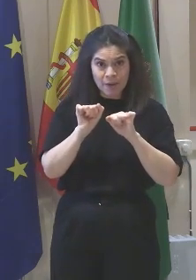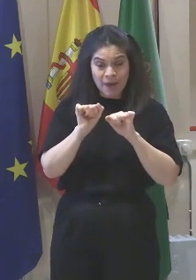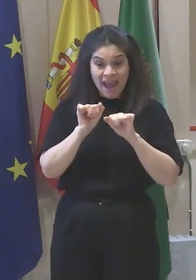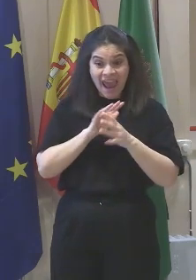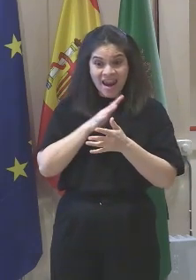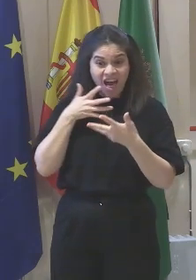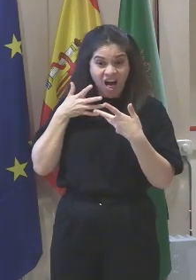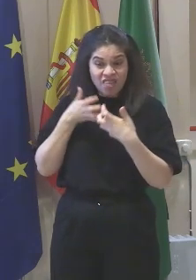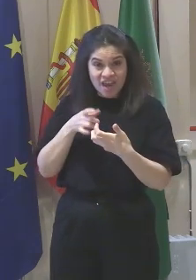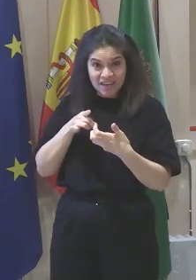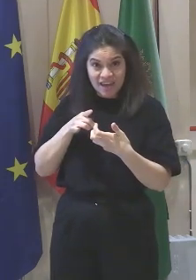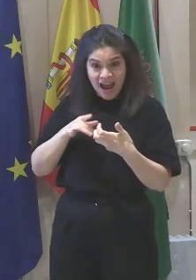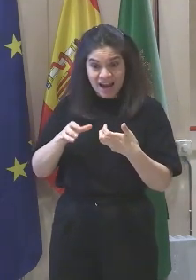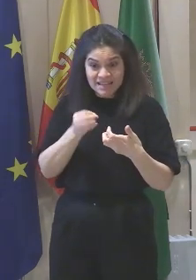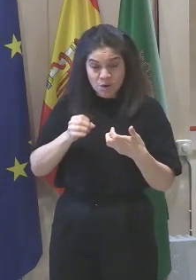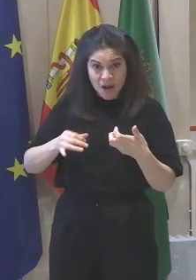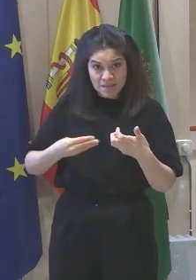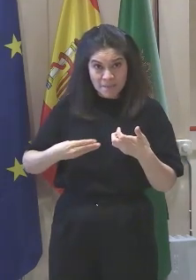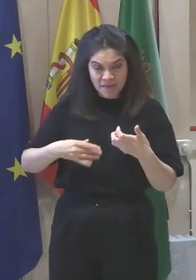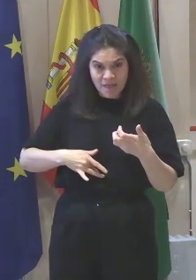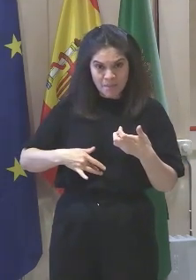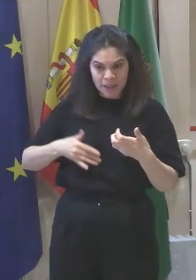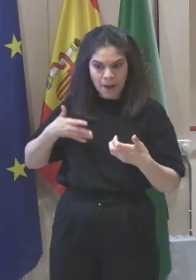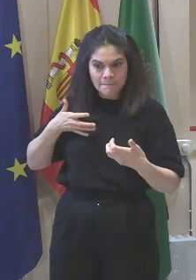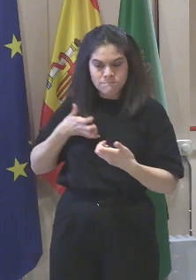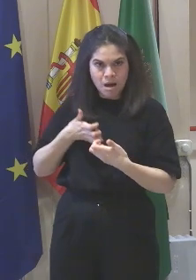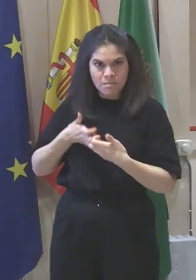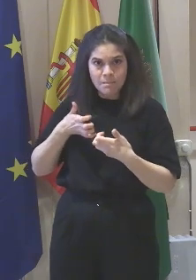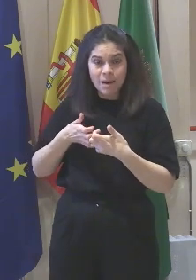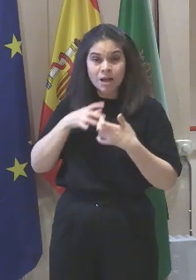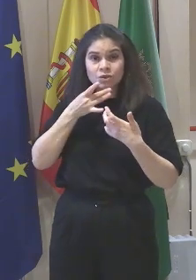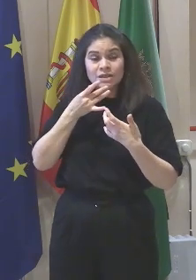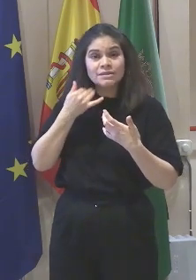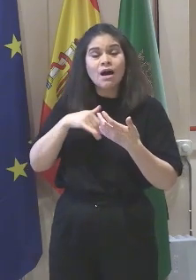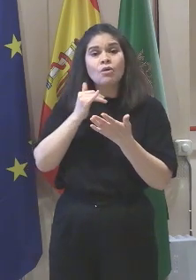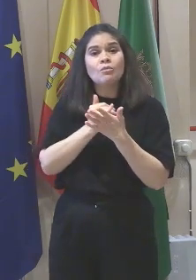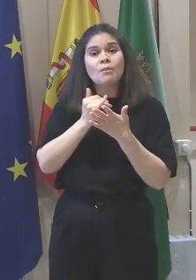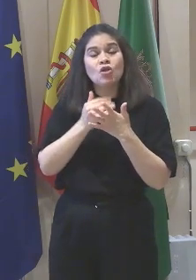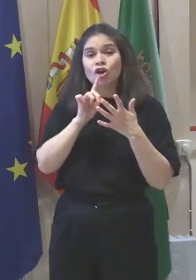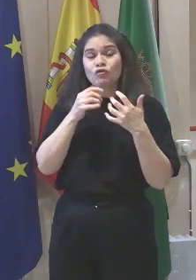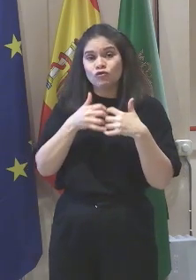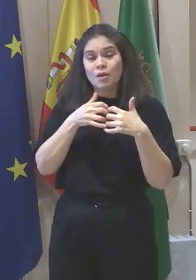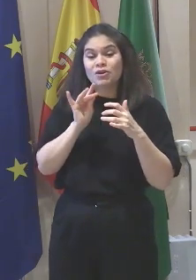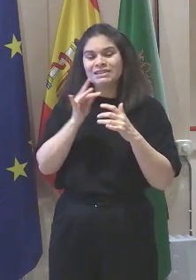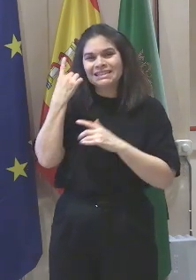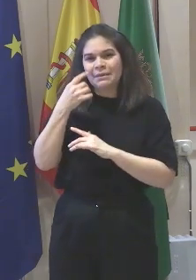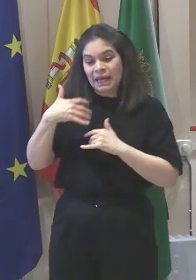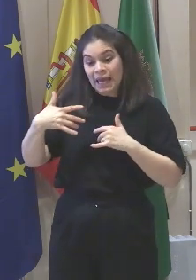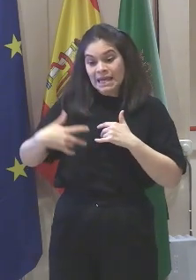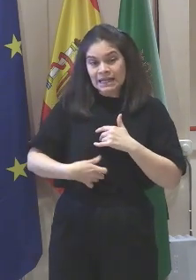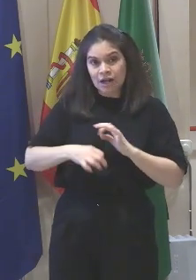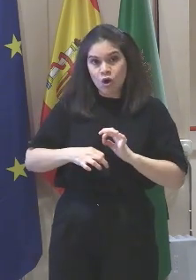ataque a las células beta del páncreas. Entonces, se había probado de manera subcutánea, no funcionaba, pero sí se sabe que inyectarlo en un